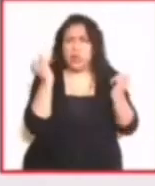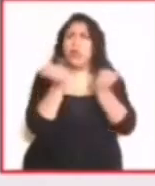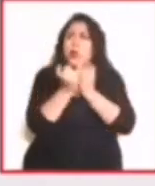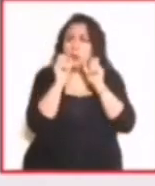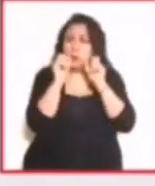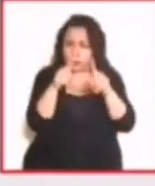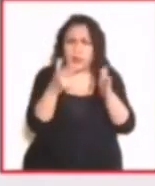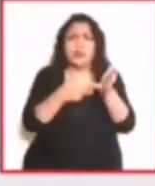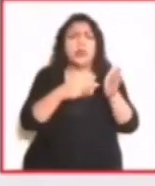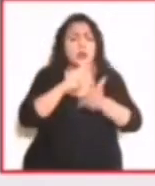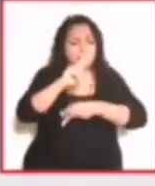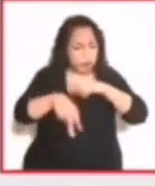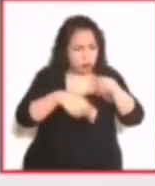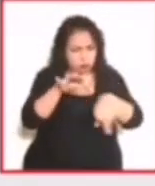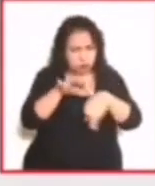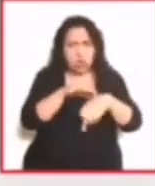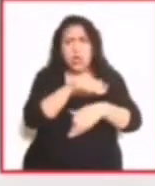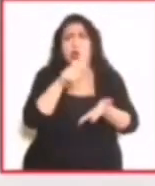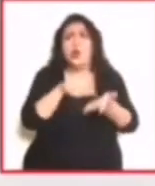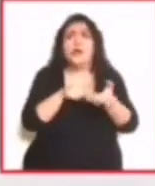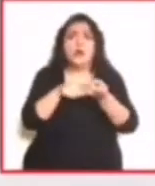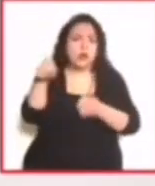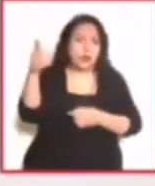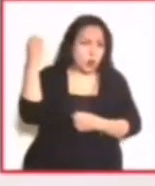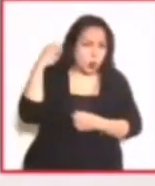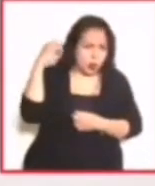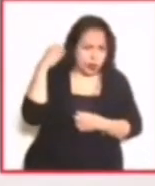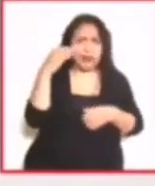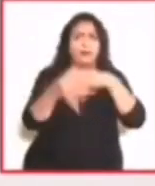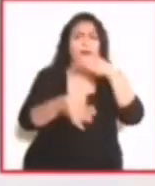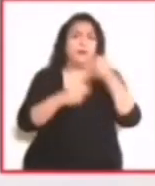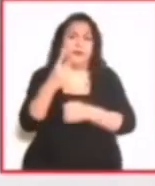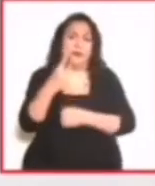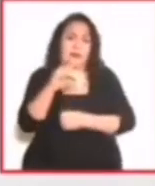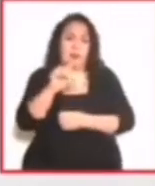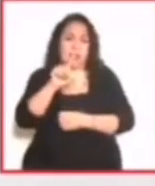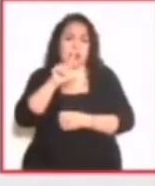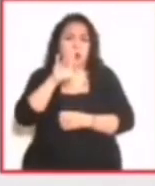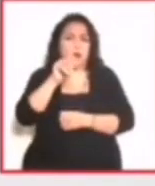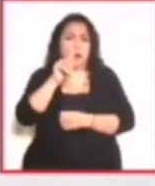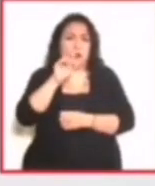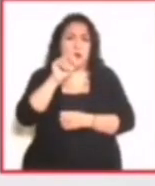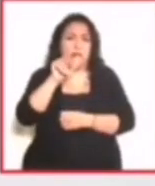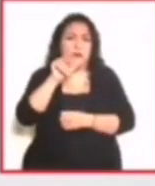talleres presenciales que se darán en Oaxaca. Noticias 22, Alberto Aranda.